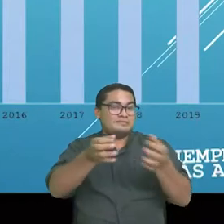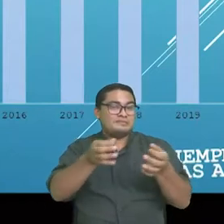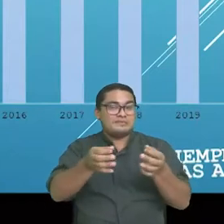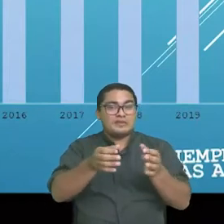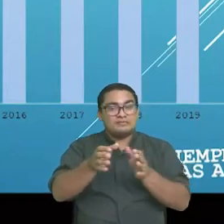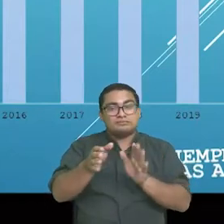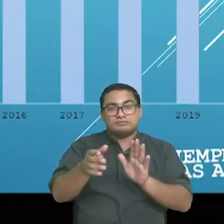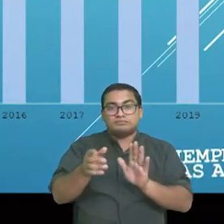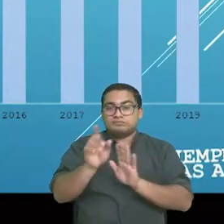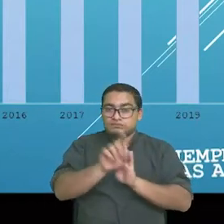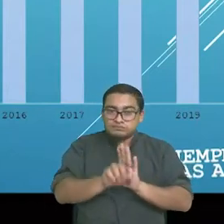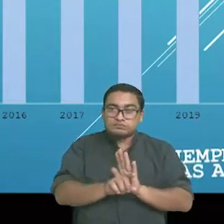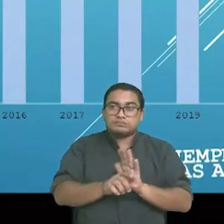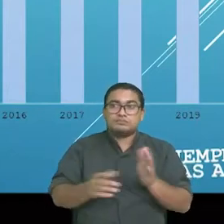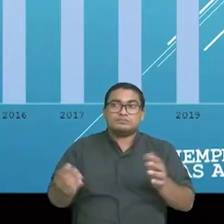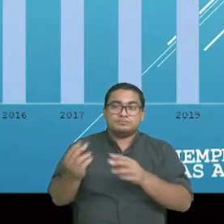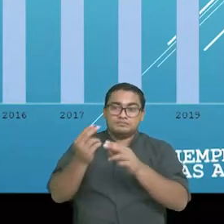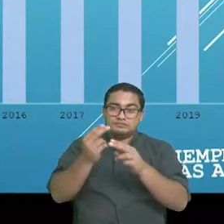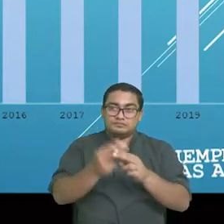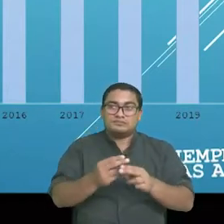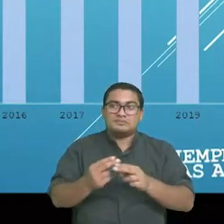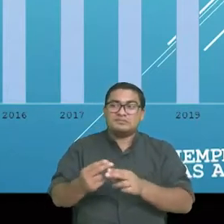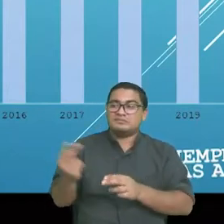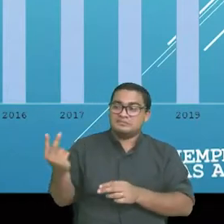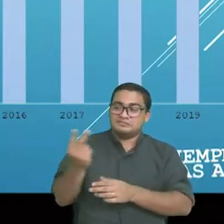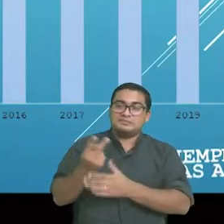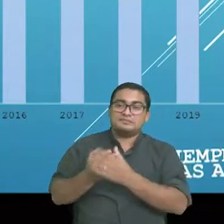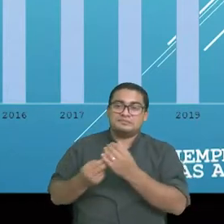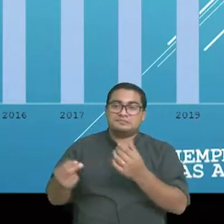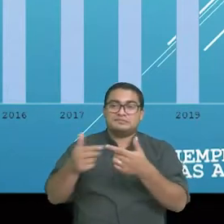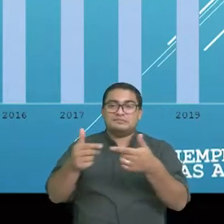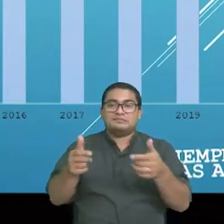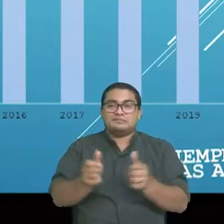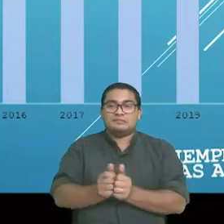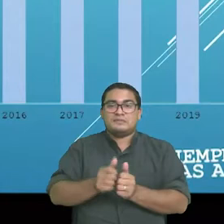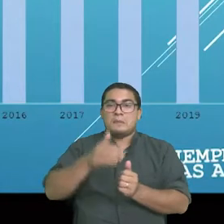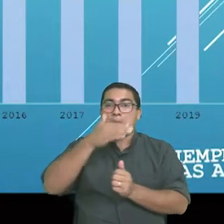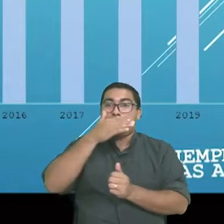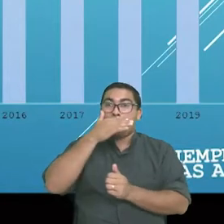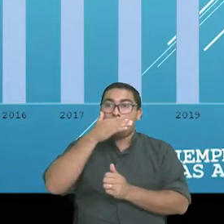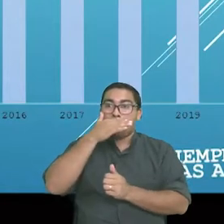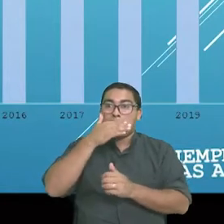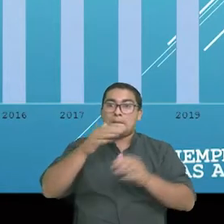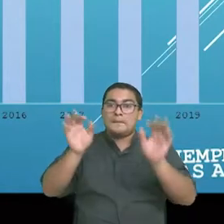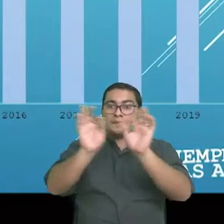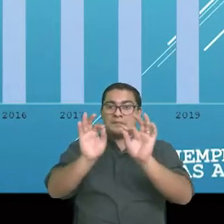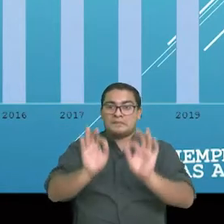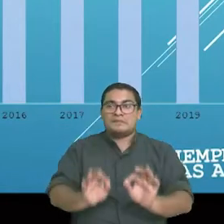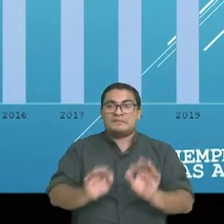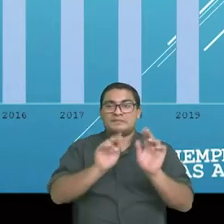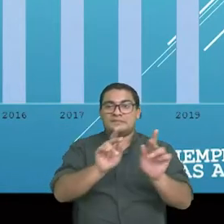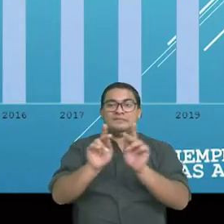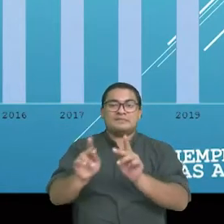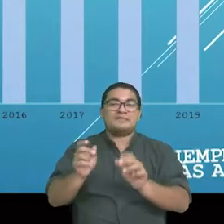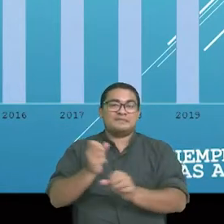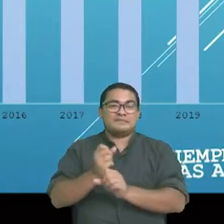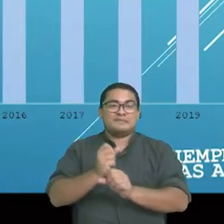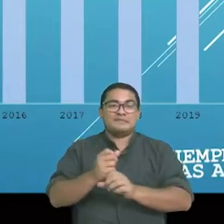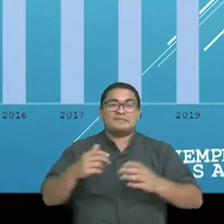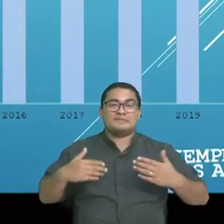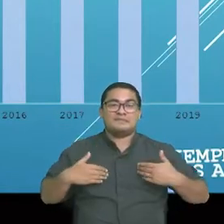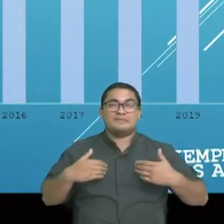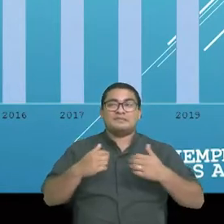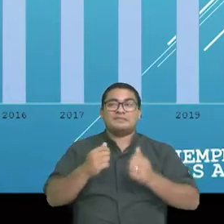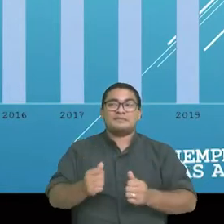para, en nombre de ambos y de la bancada del Frente Sandinista, felicitarlos, por el Día del Trabajador de la Salud.